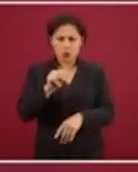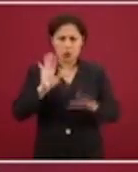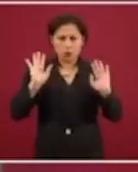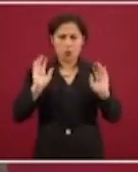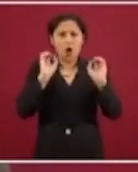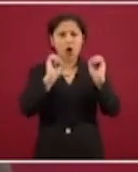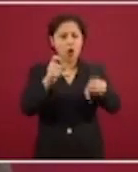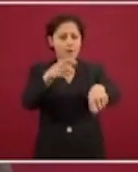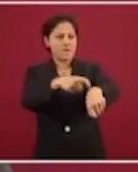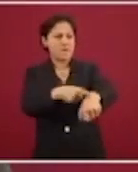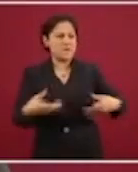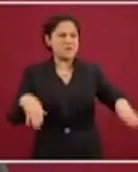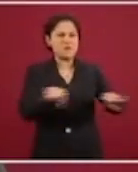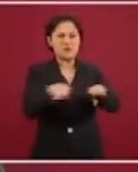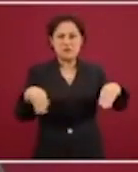es decisión